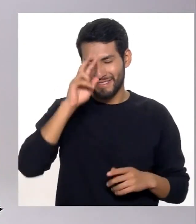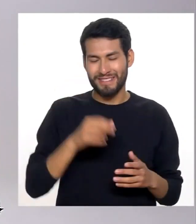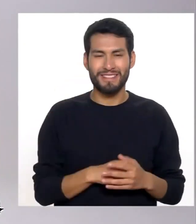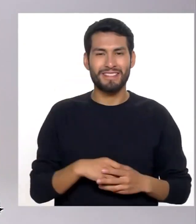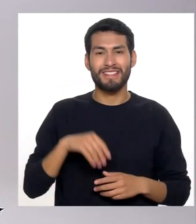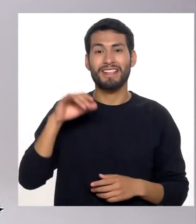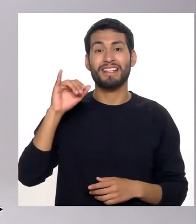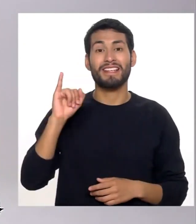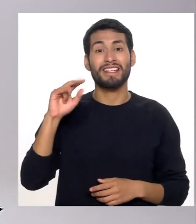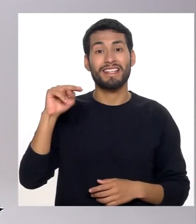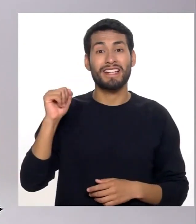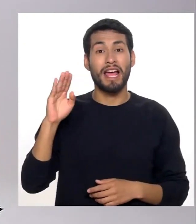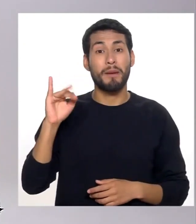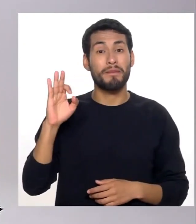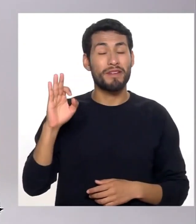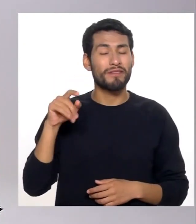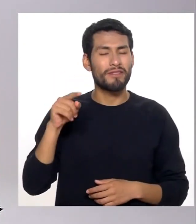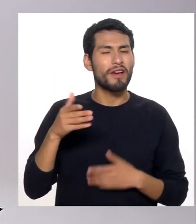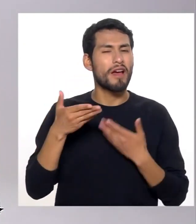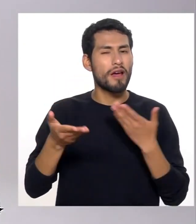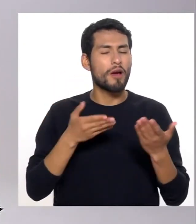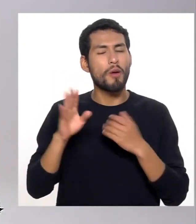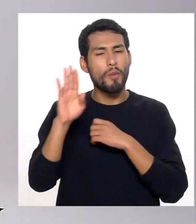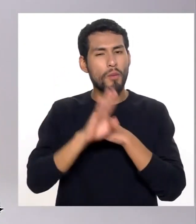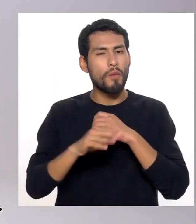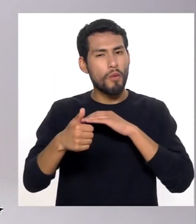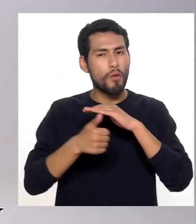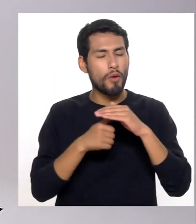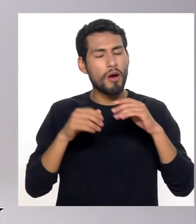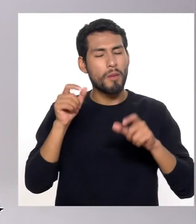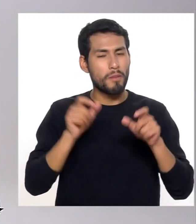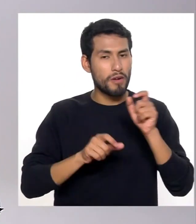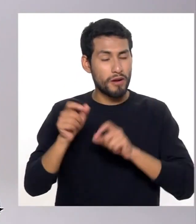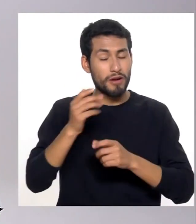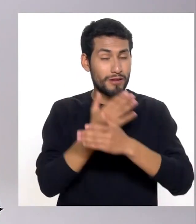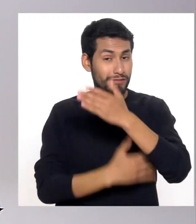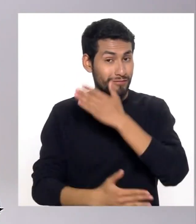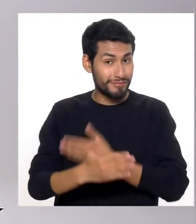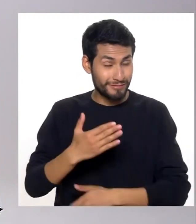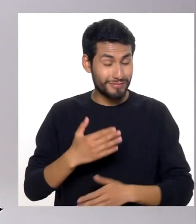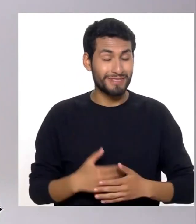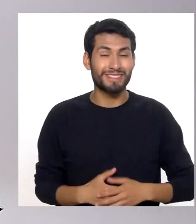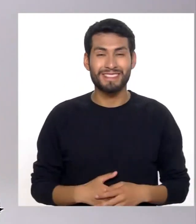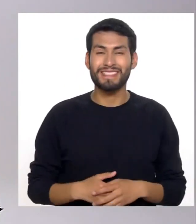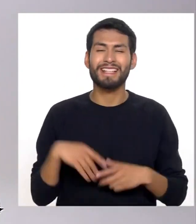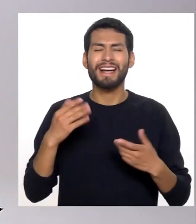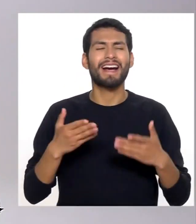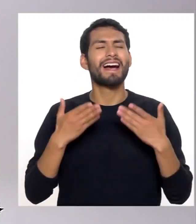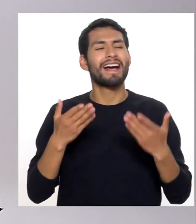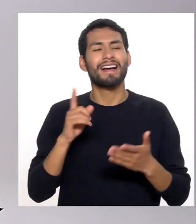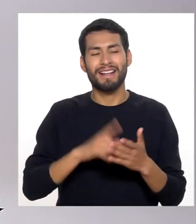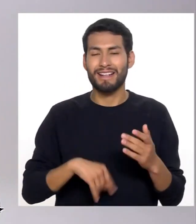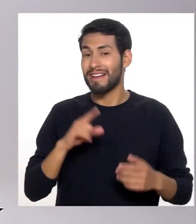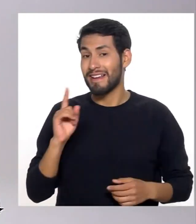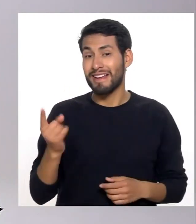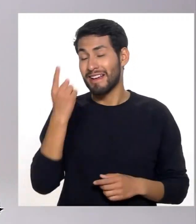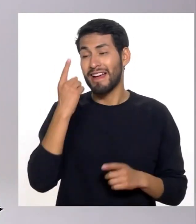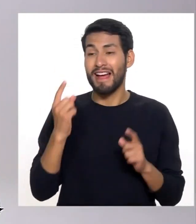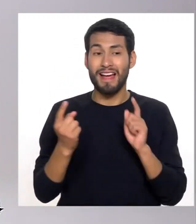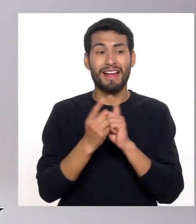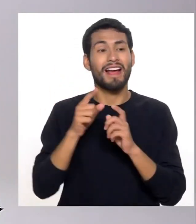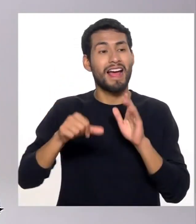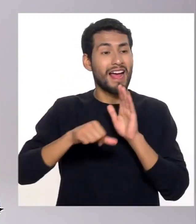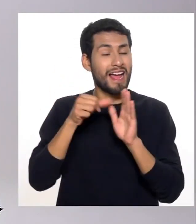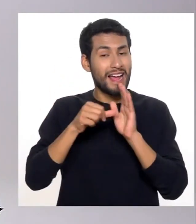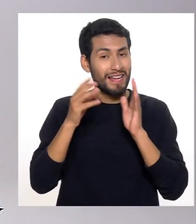El INAVIF, a través de su Unidad de Servicios de Protección de Personas con Discapacidad, organizó el primer encuentro